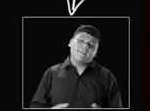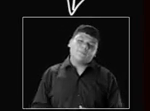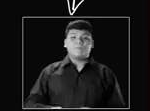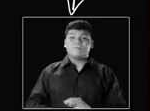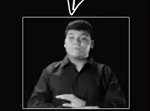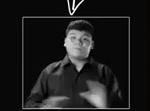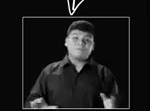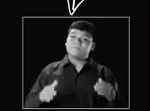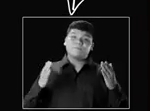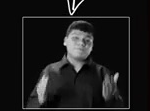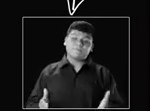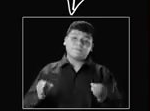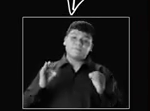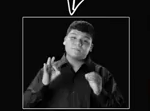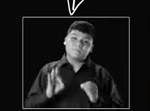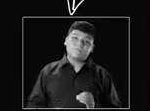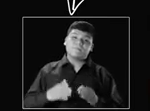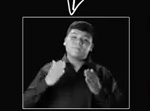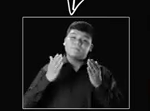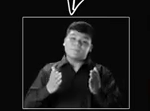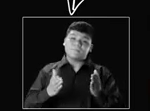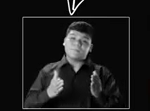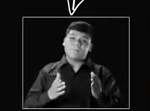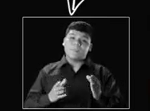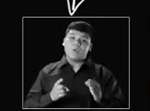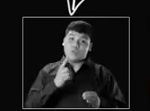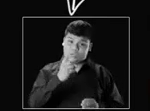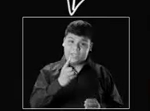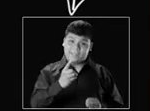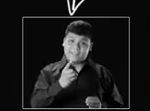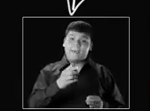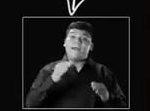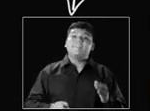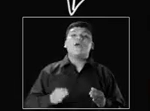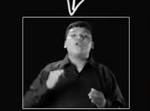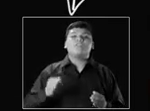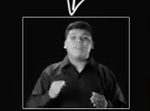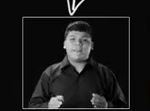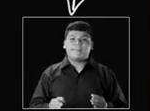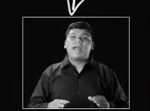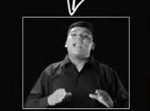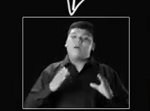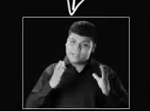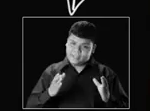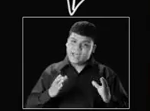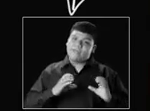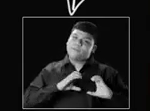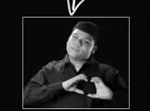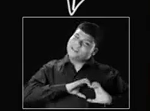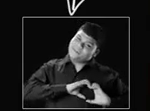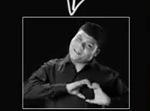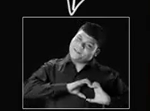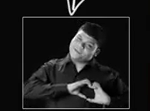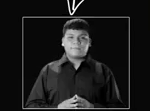las sentimos. Hoy ya no podemos aguantarnos de gritárselos en su cara. Ustedes merecen conocer de frente la honestidad de